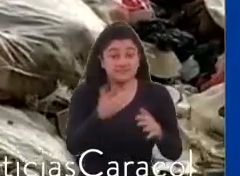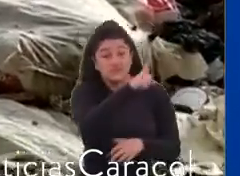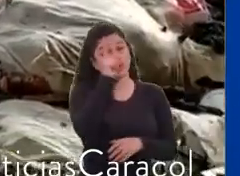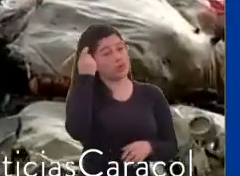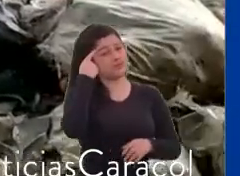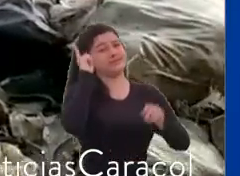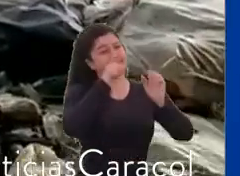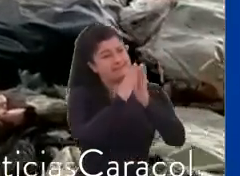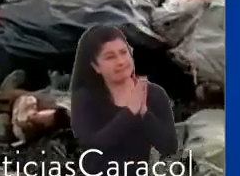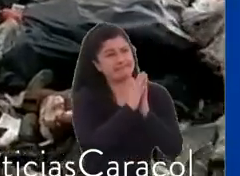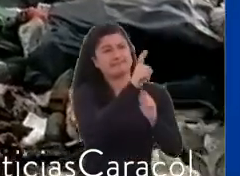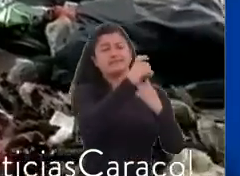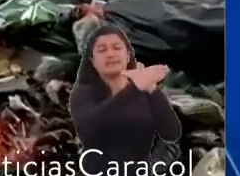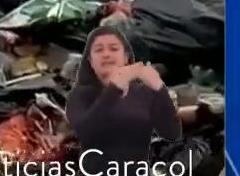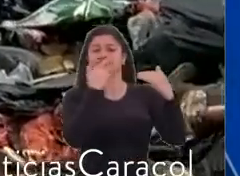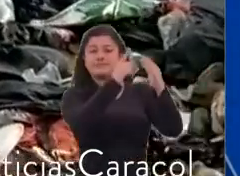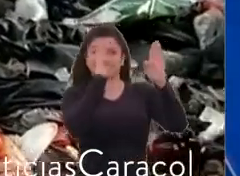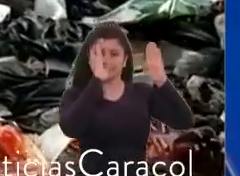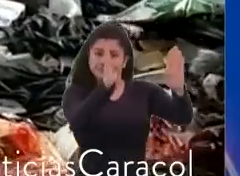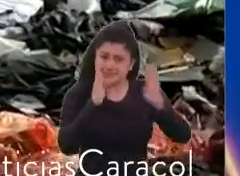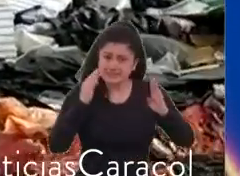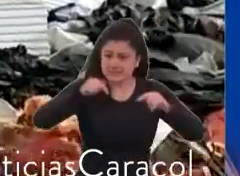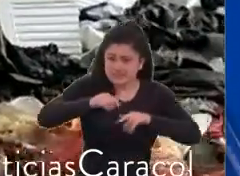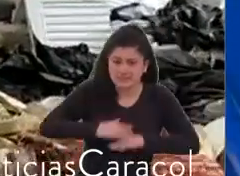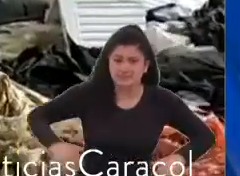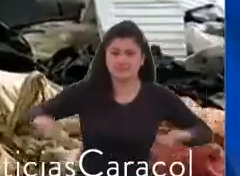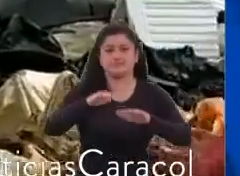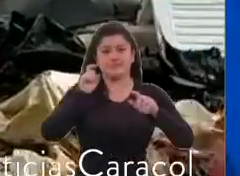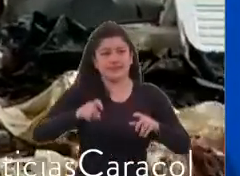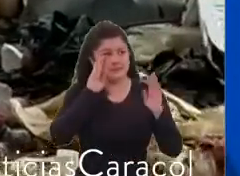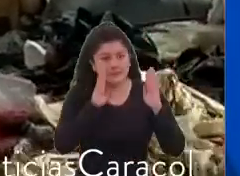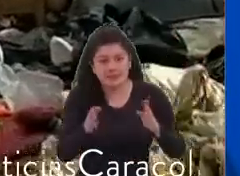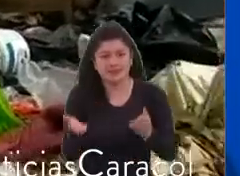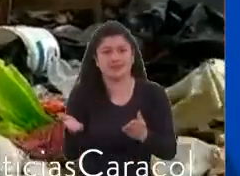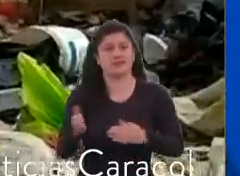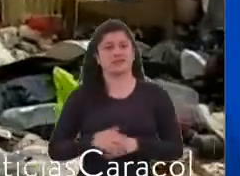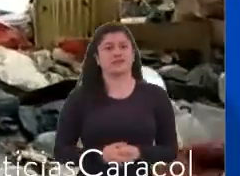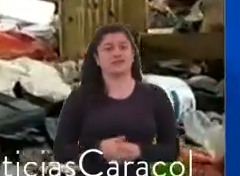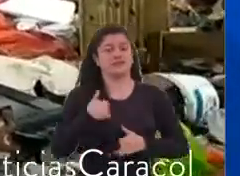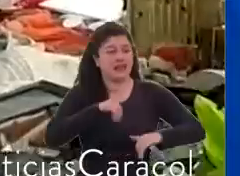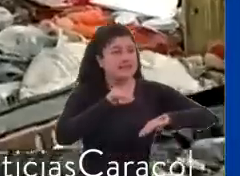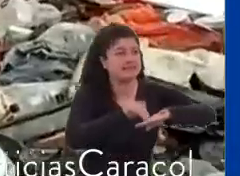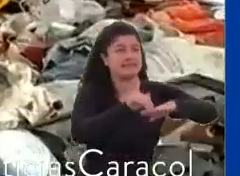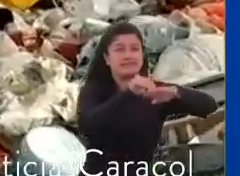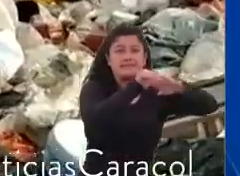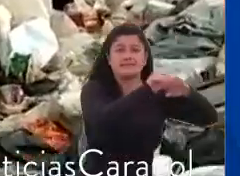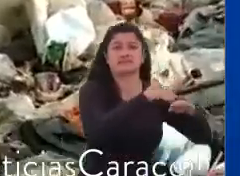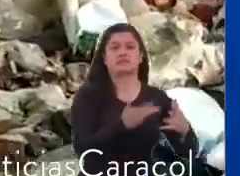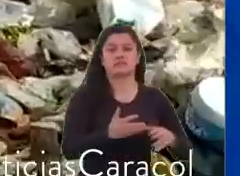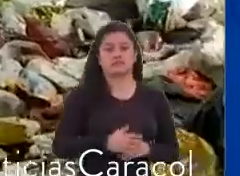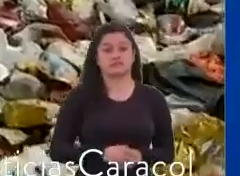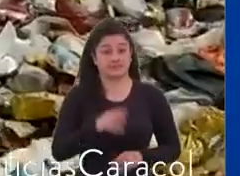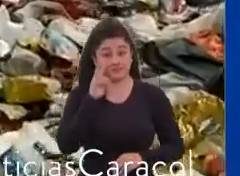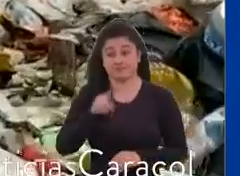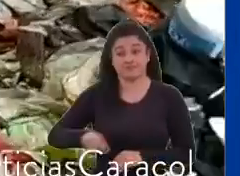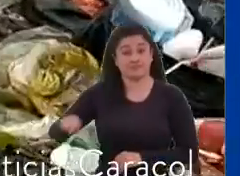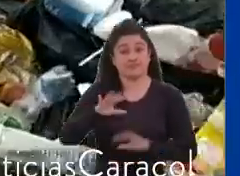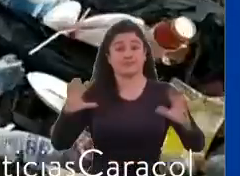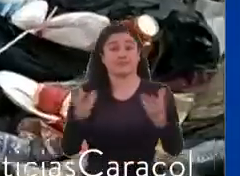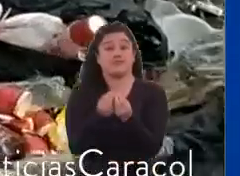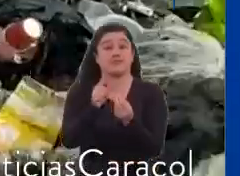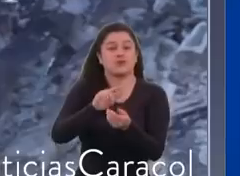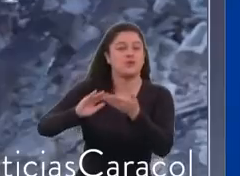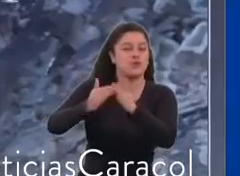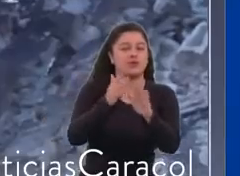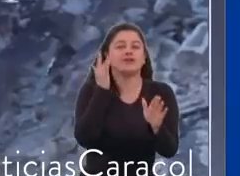está pasando en Capurganá y le hagan un acompañamiento efectivo a las comunidades negras de ese territorio, que